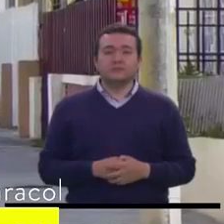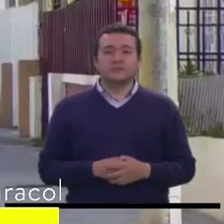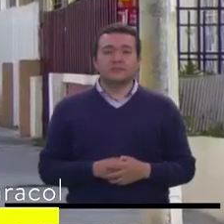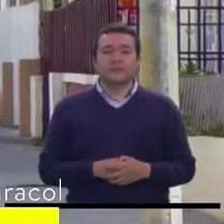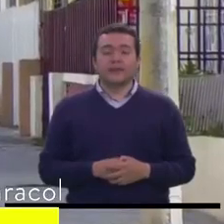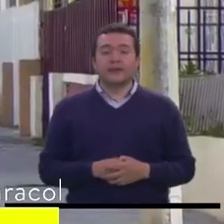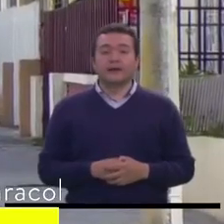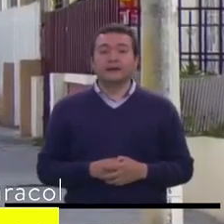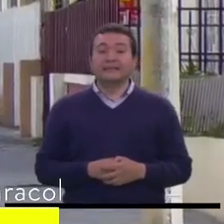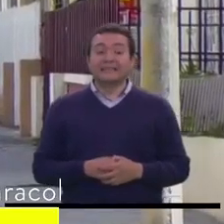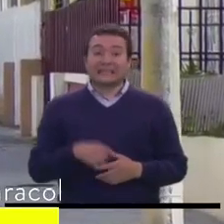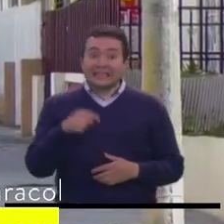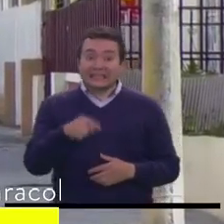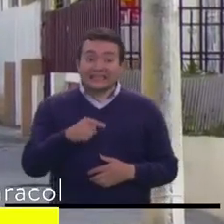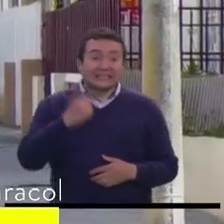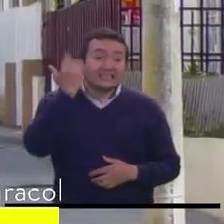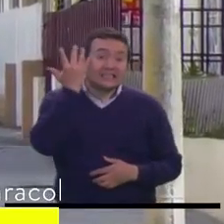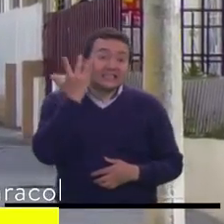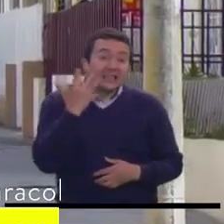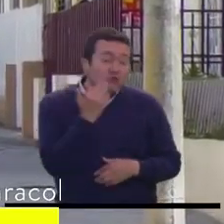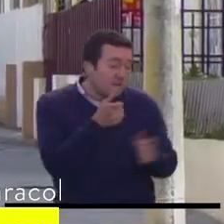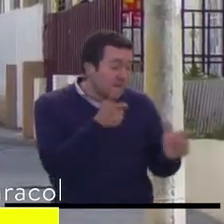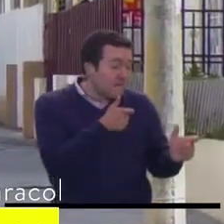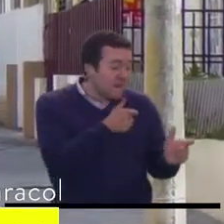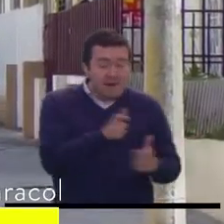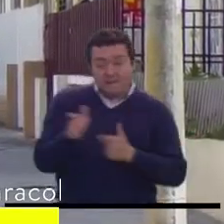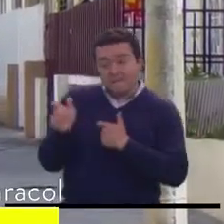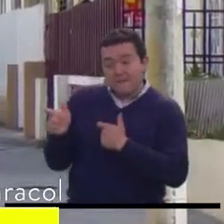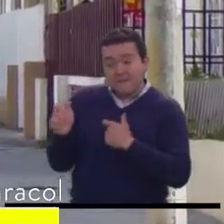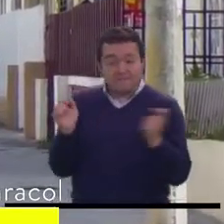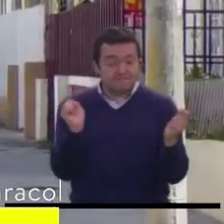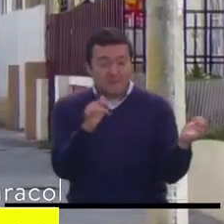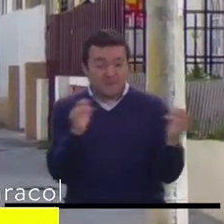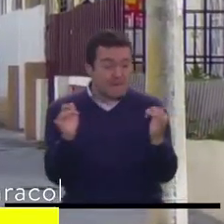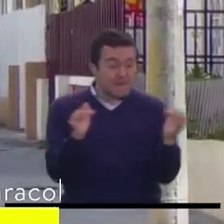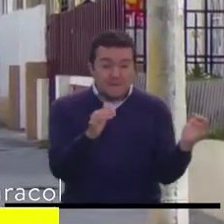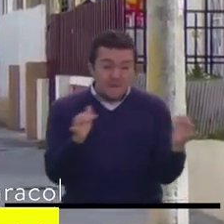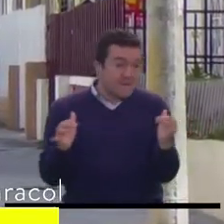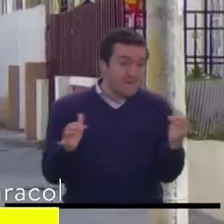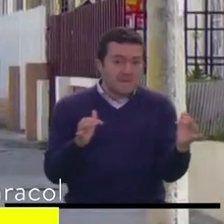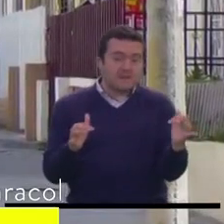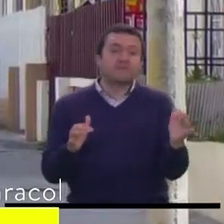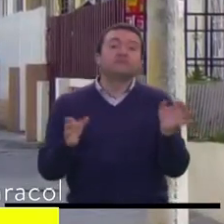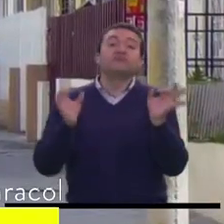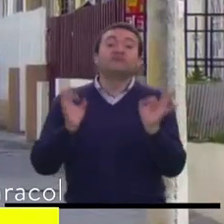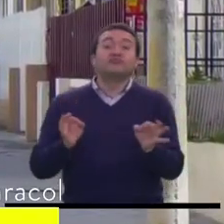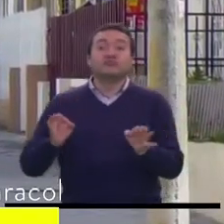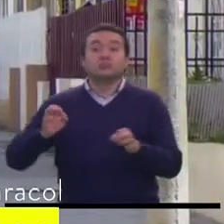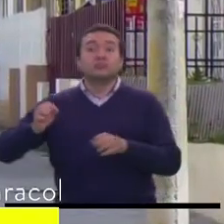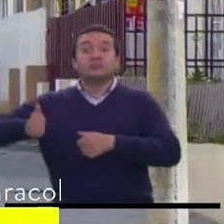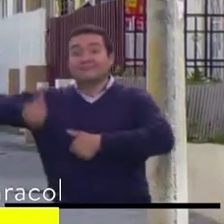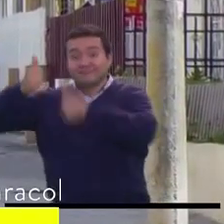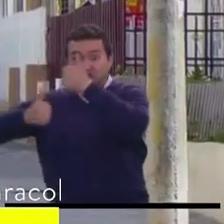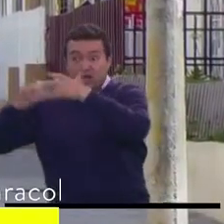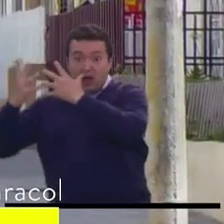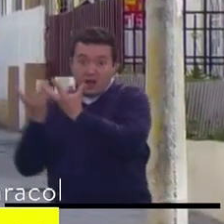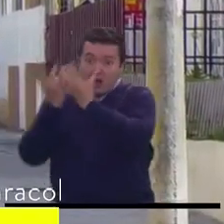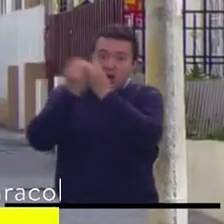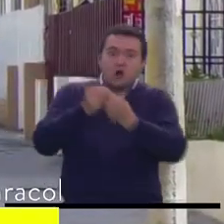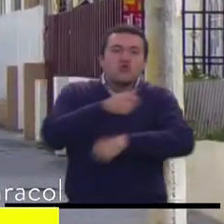A pesar de que son 5 días los que se han registrado estos combates, las autoridades no han logrado enviar a una comisión de verificación y se